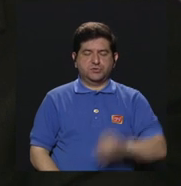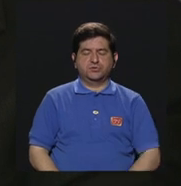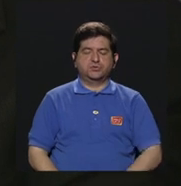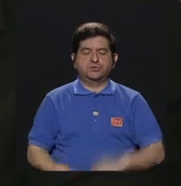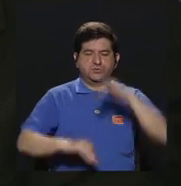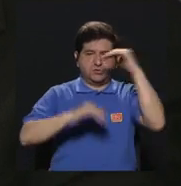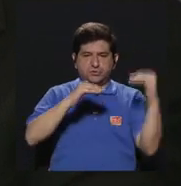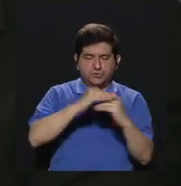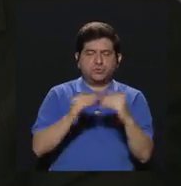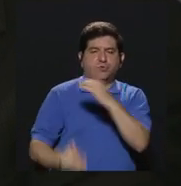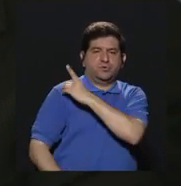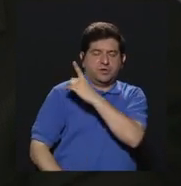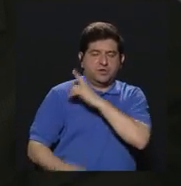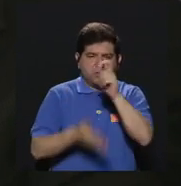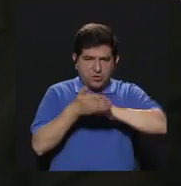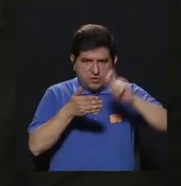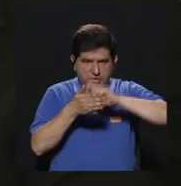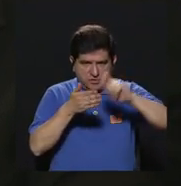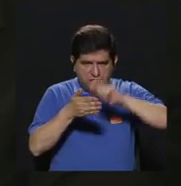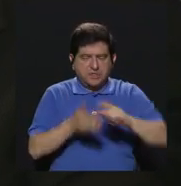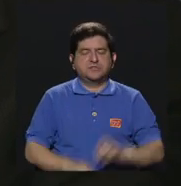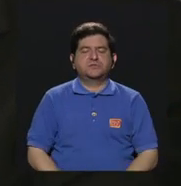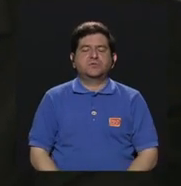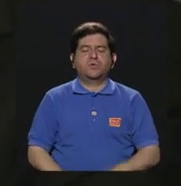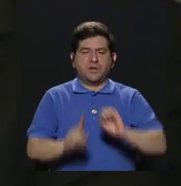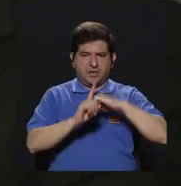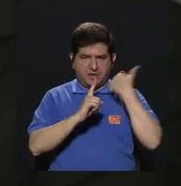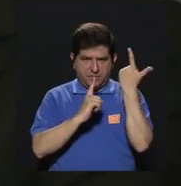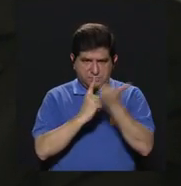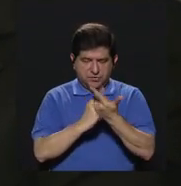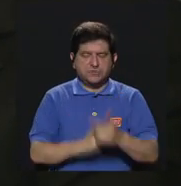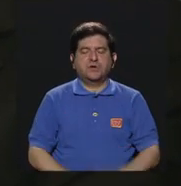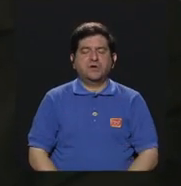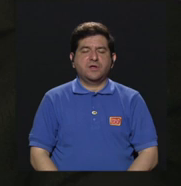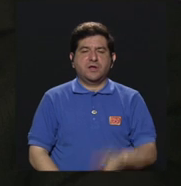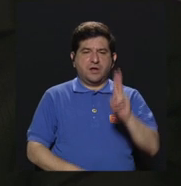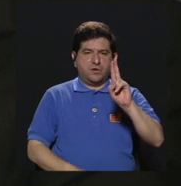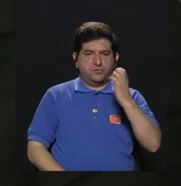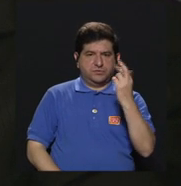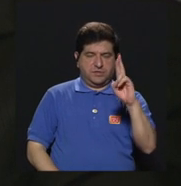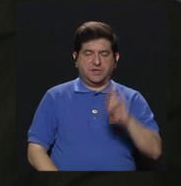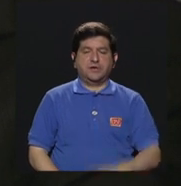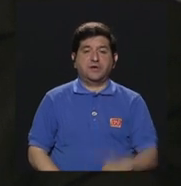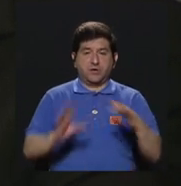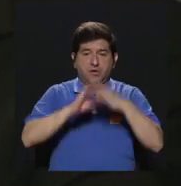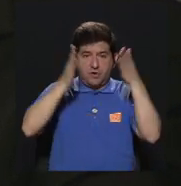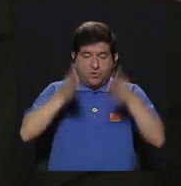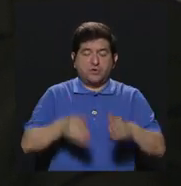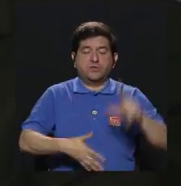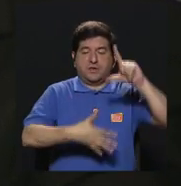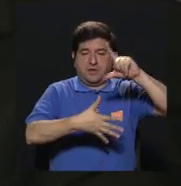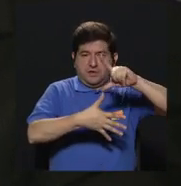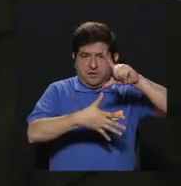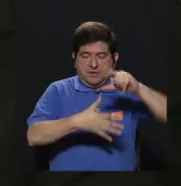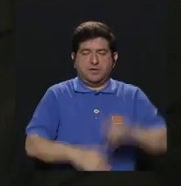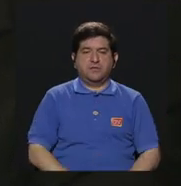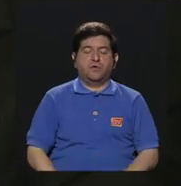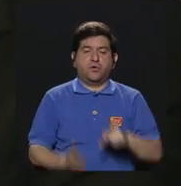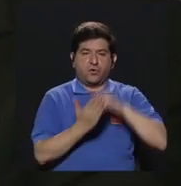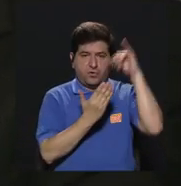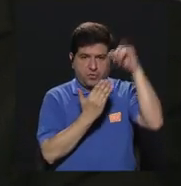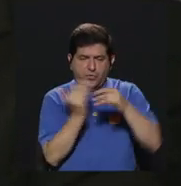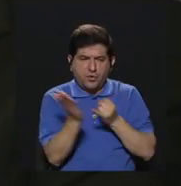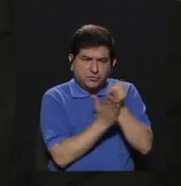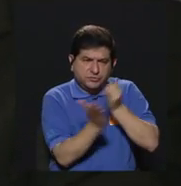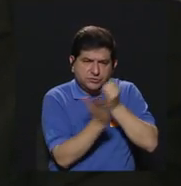de Antropología y Sociología de la Universidad de Costa Rica, ejerció como coordinador para América Latina del proyecto